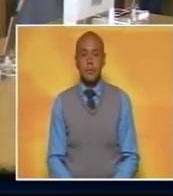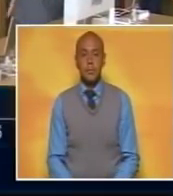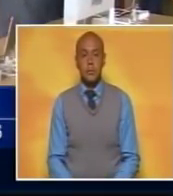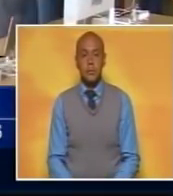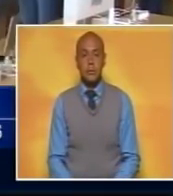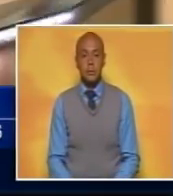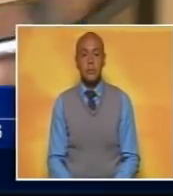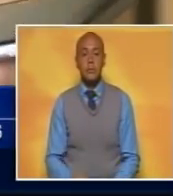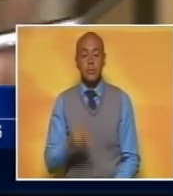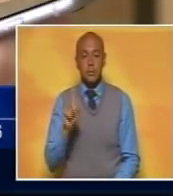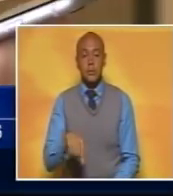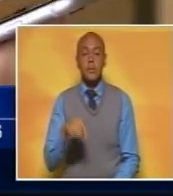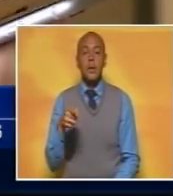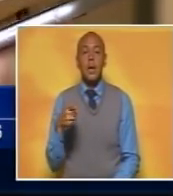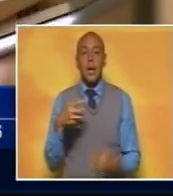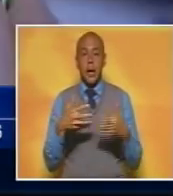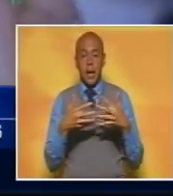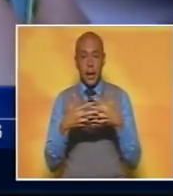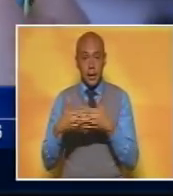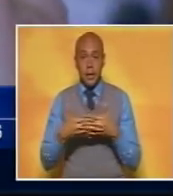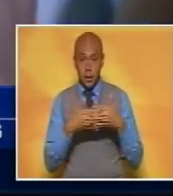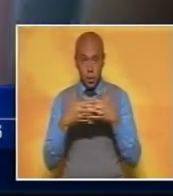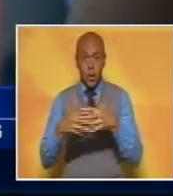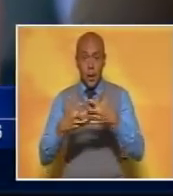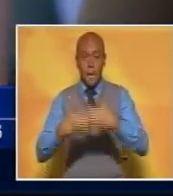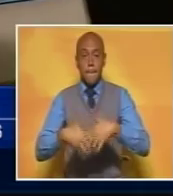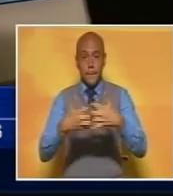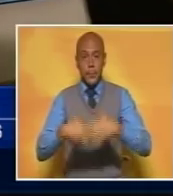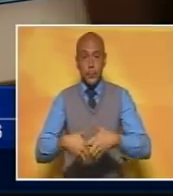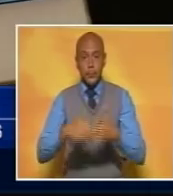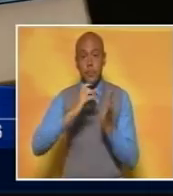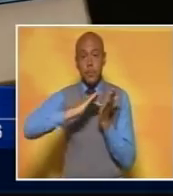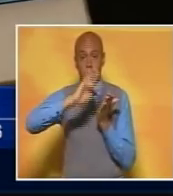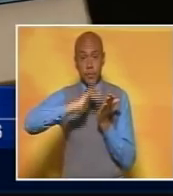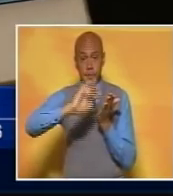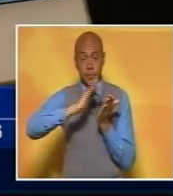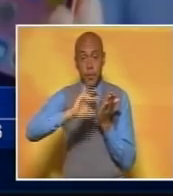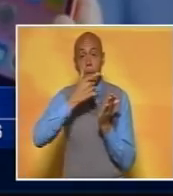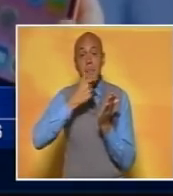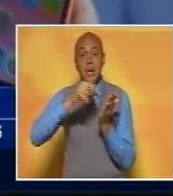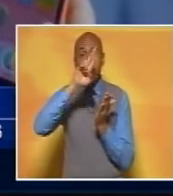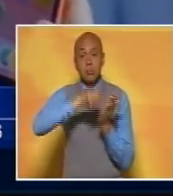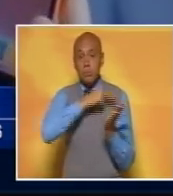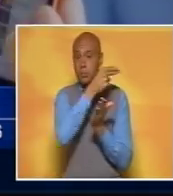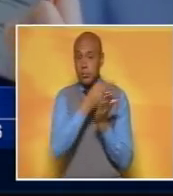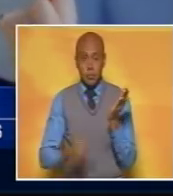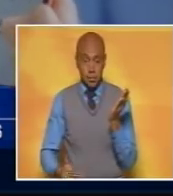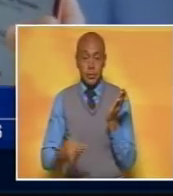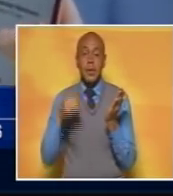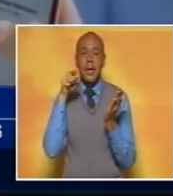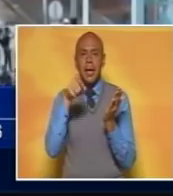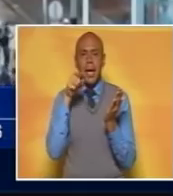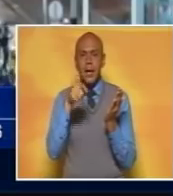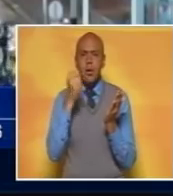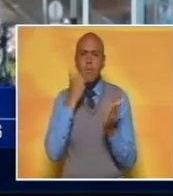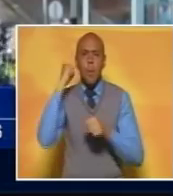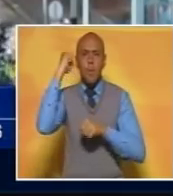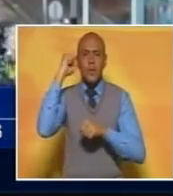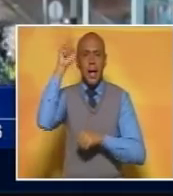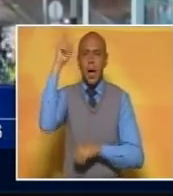La compañía estadounidense Apple eliminó una aplicación para iPhone con la que los manifestantes antigubernamentales en Hong